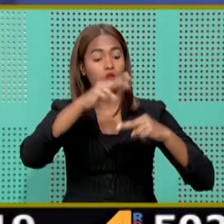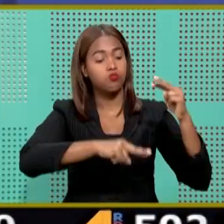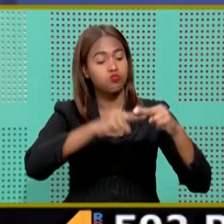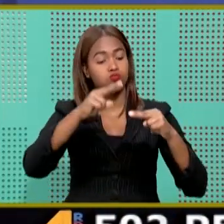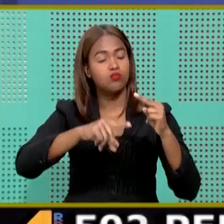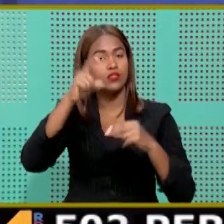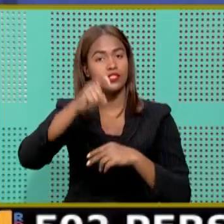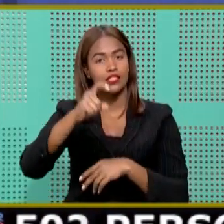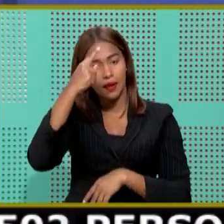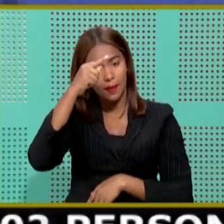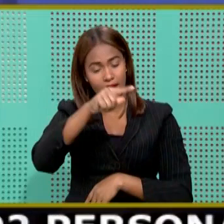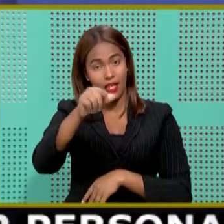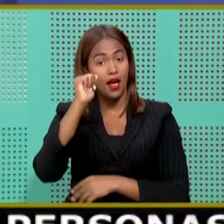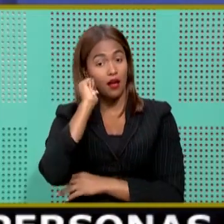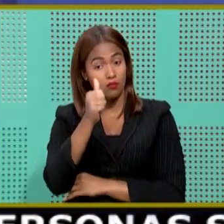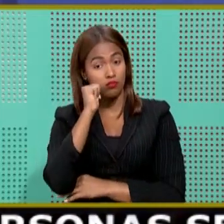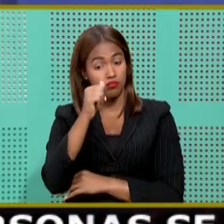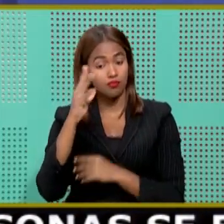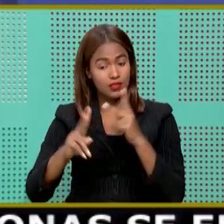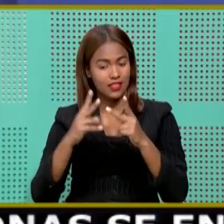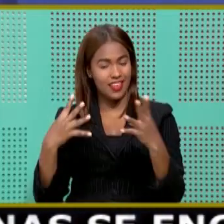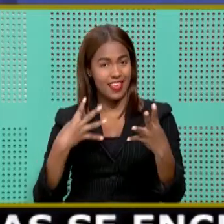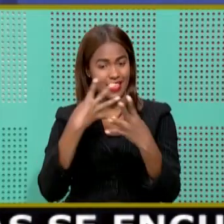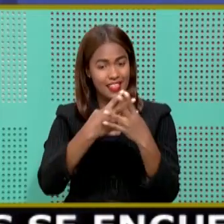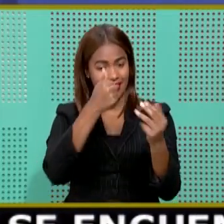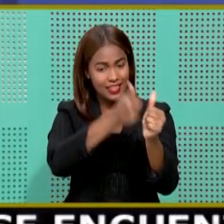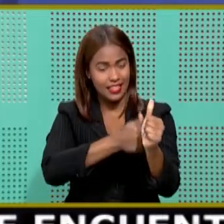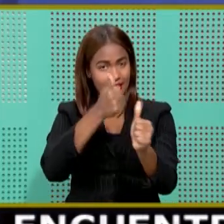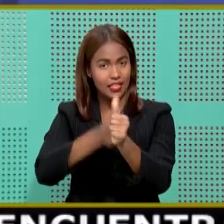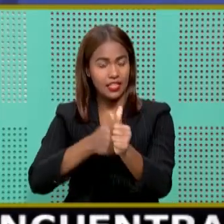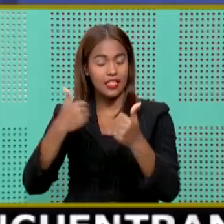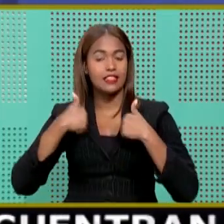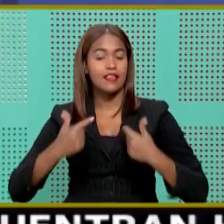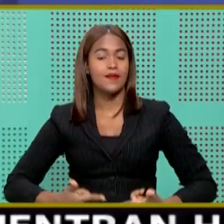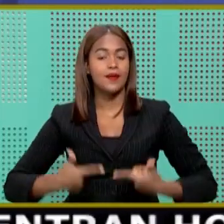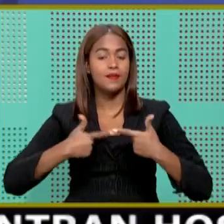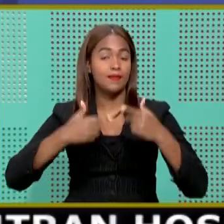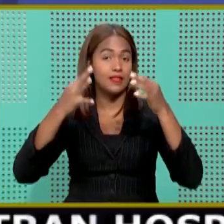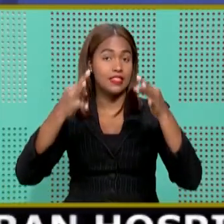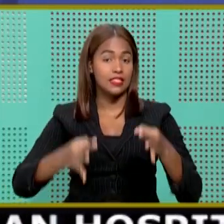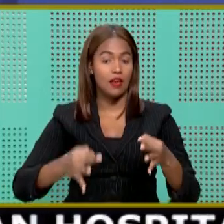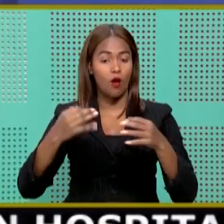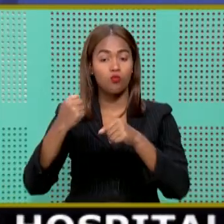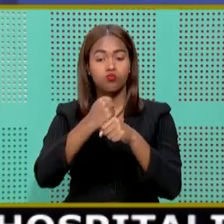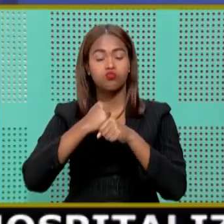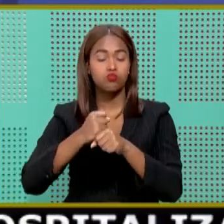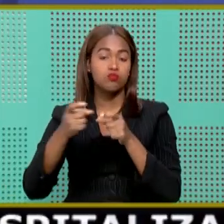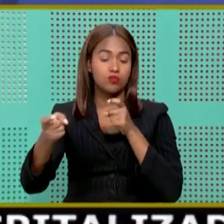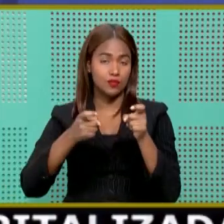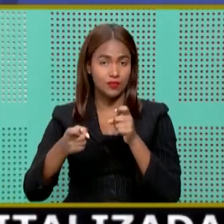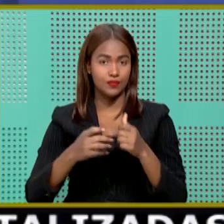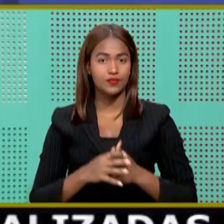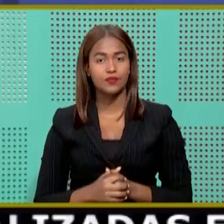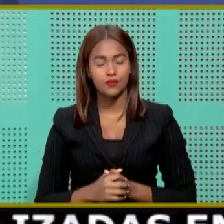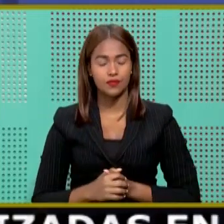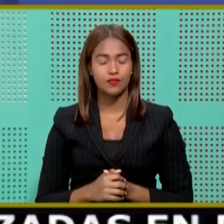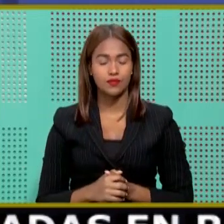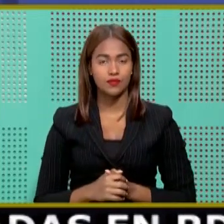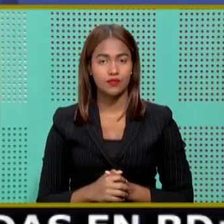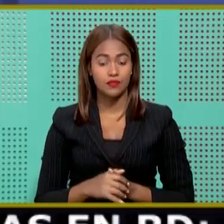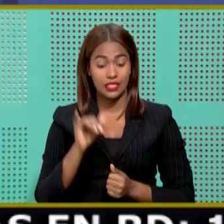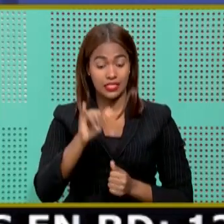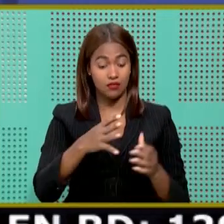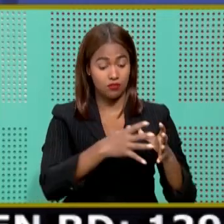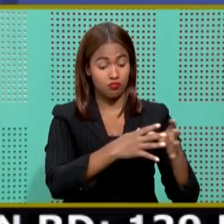necesaria para que diariamente los internos de cada bloque vivan en un ambiente digno, ordenado y controlado. Esa